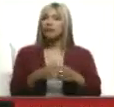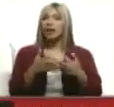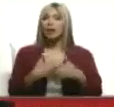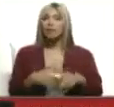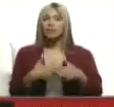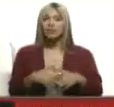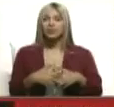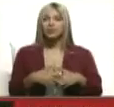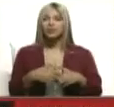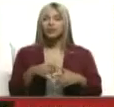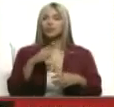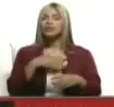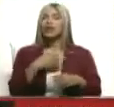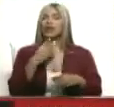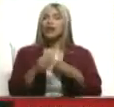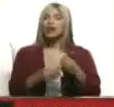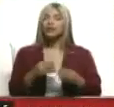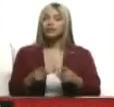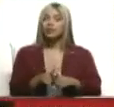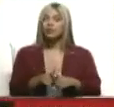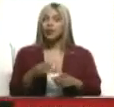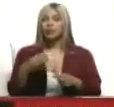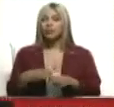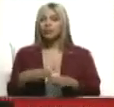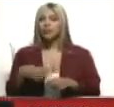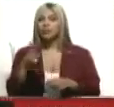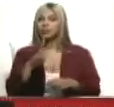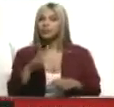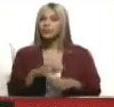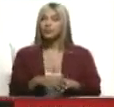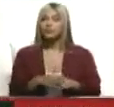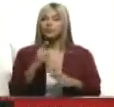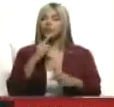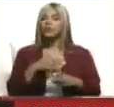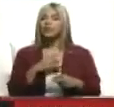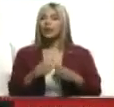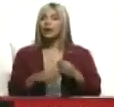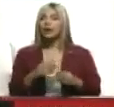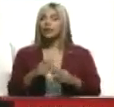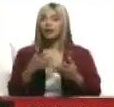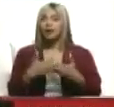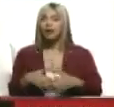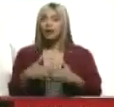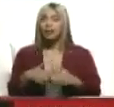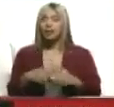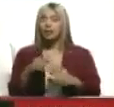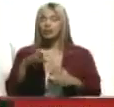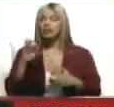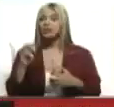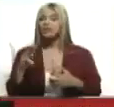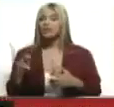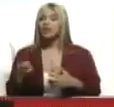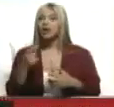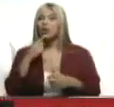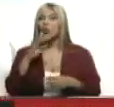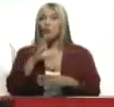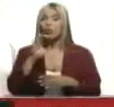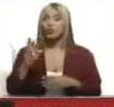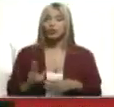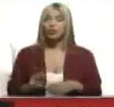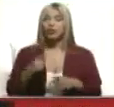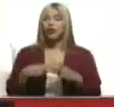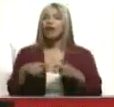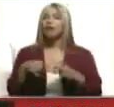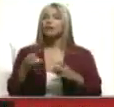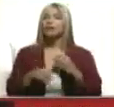Citgo, lo que intentaron hacer con los terminales petroleros de Venezuela en el Caribe, lo que han tratado de hacer con las empresas de la CBG en Costa Rica, lo que intentaron hacer y lo